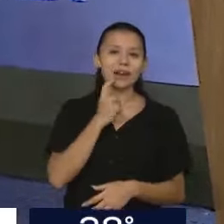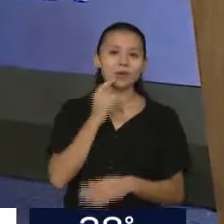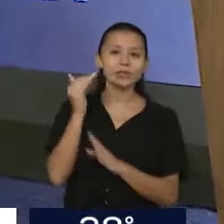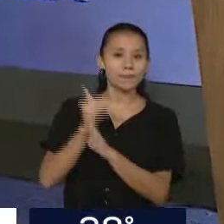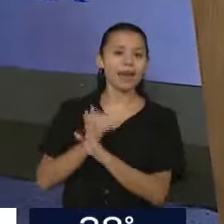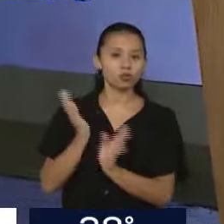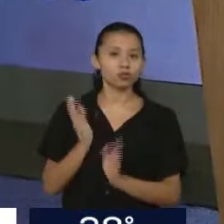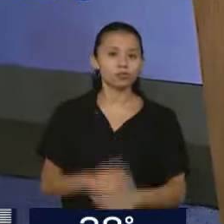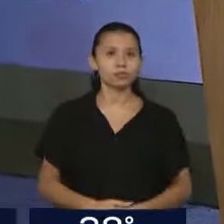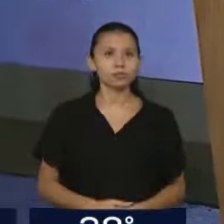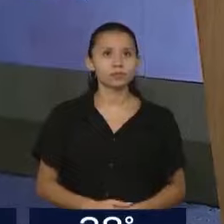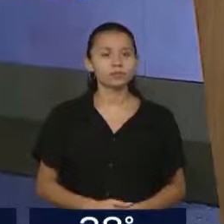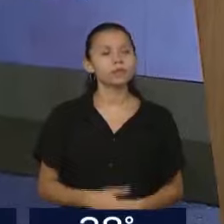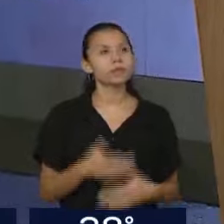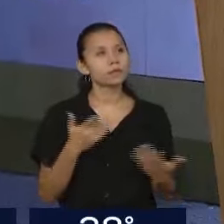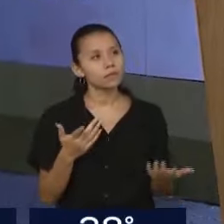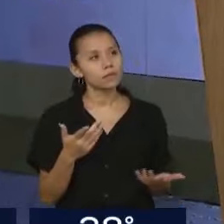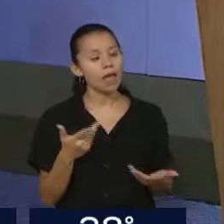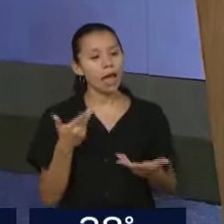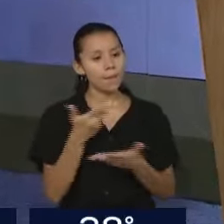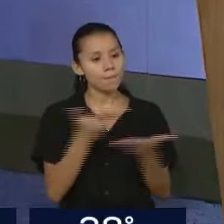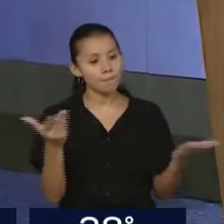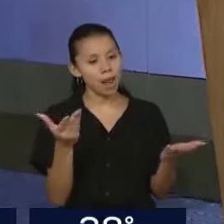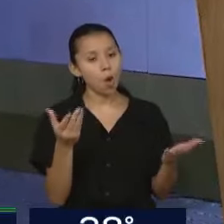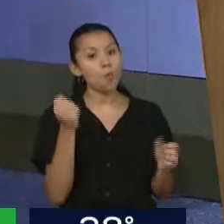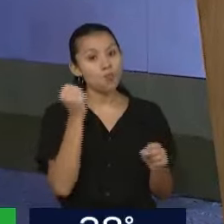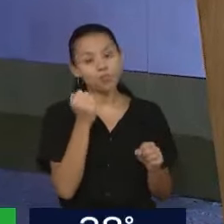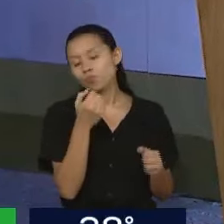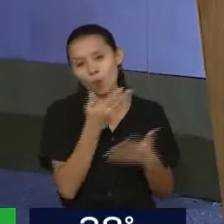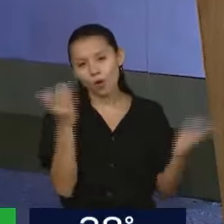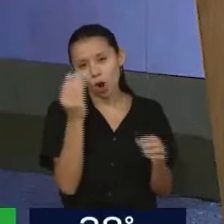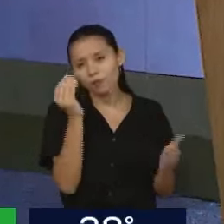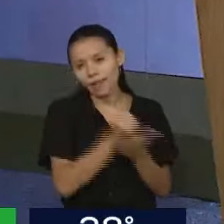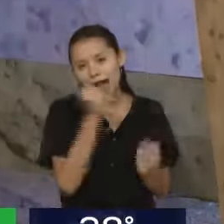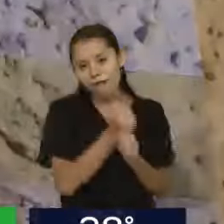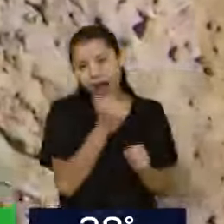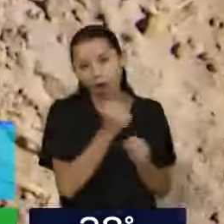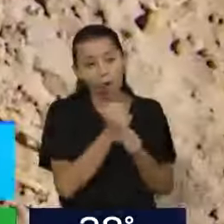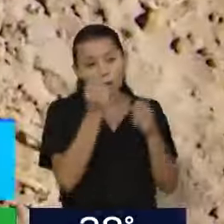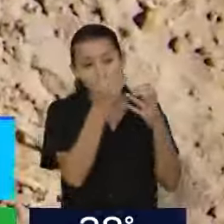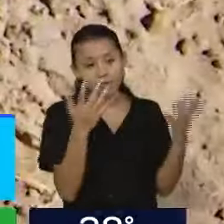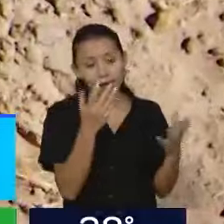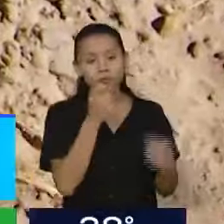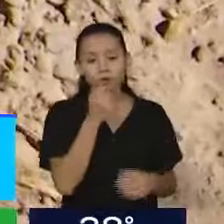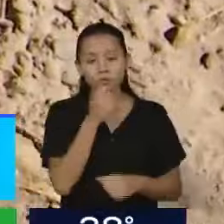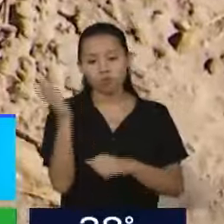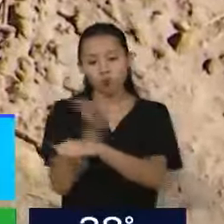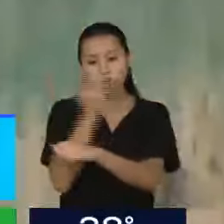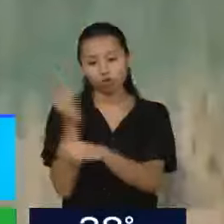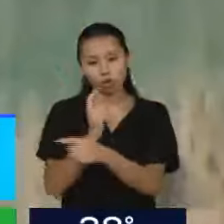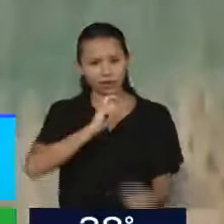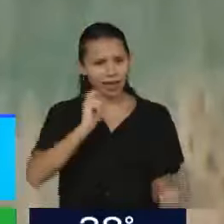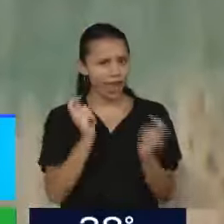empleo público? ¿Qué rol puede jugar, no lo sé, cambios en la matriz productiva? ¿Qué